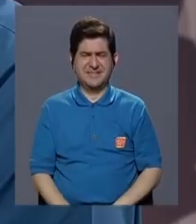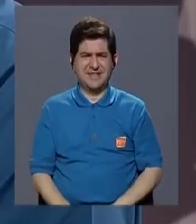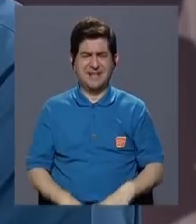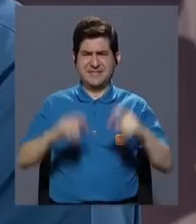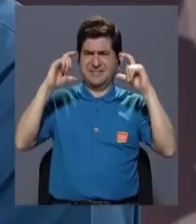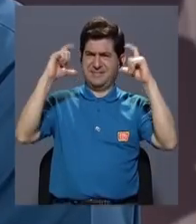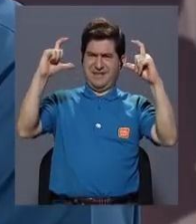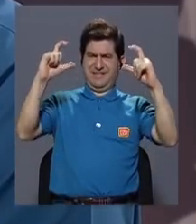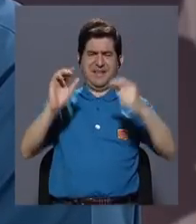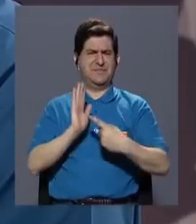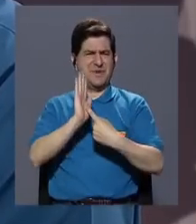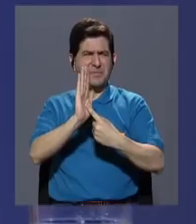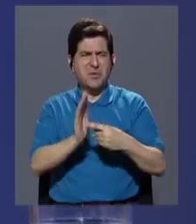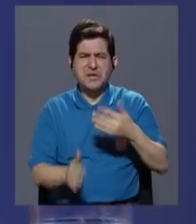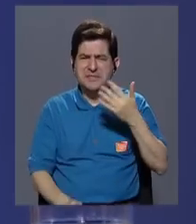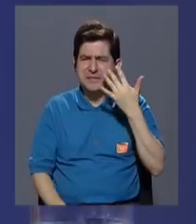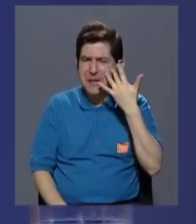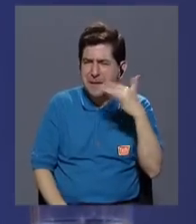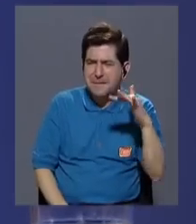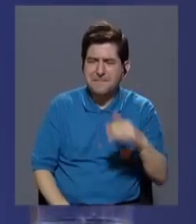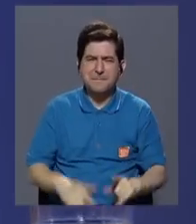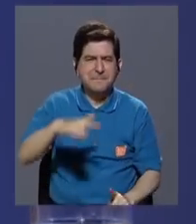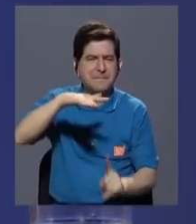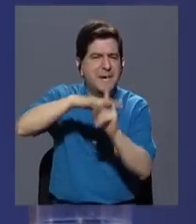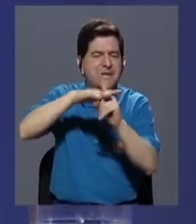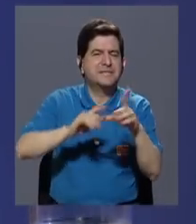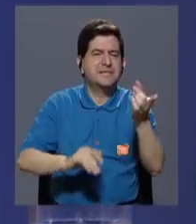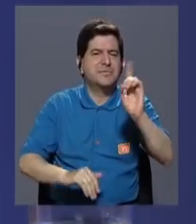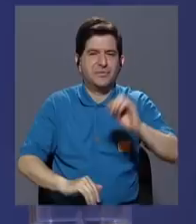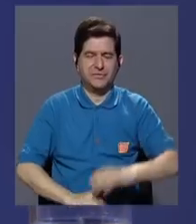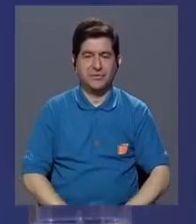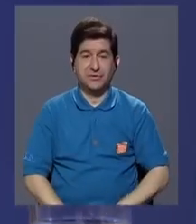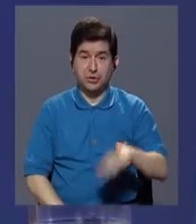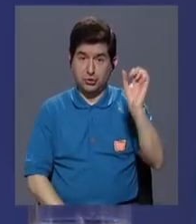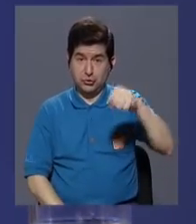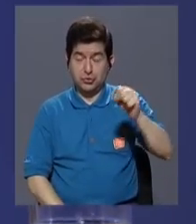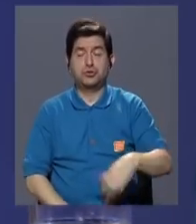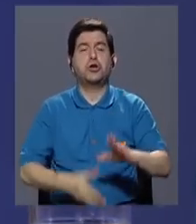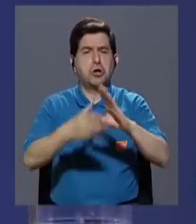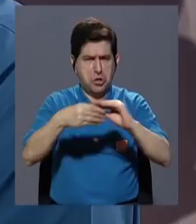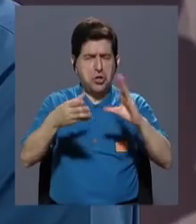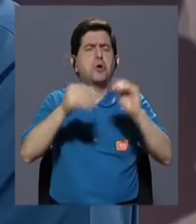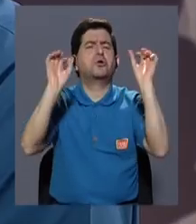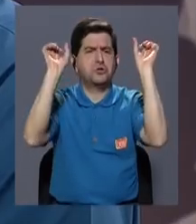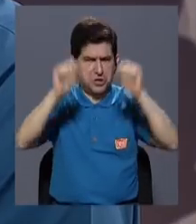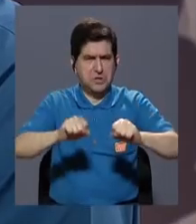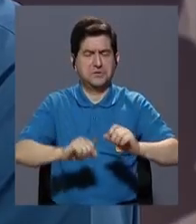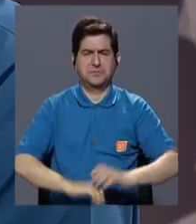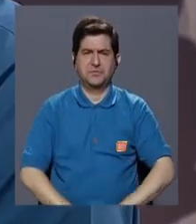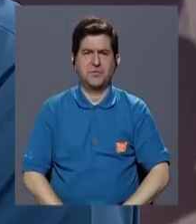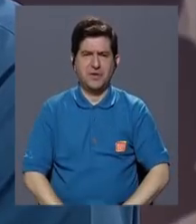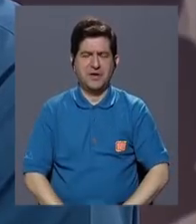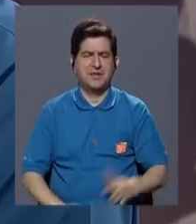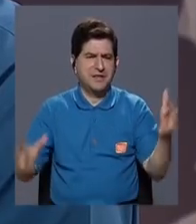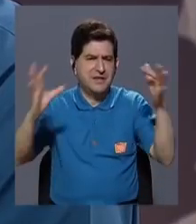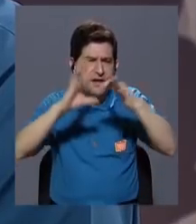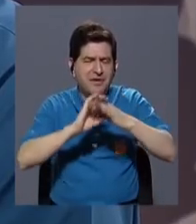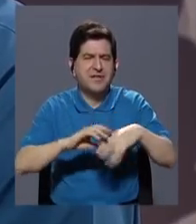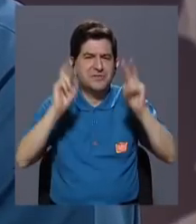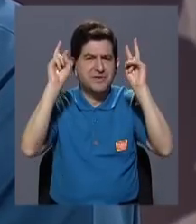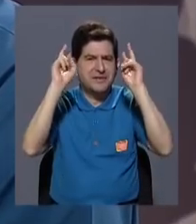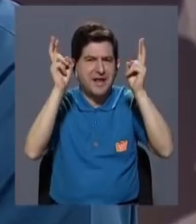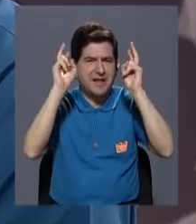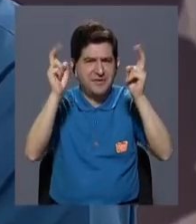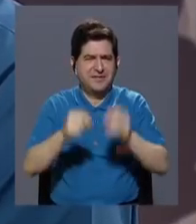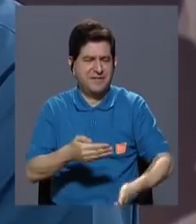que son dos elementos en el título que nos dicen por dónde va el protagonismo si es así si no lo podemos contar un poquito al respecto sobre